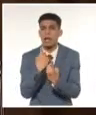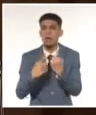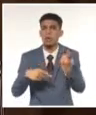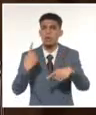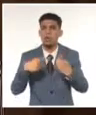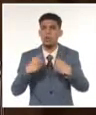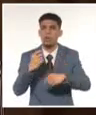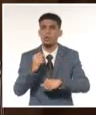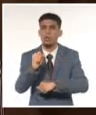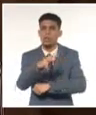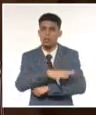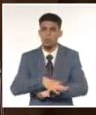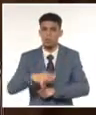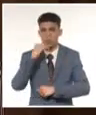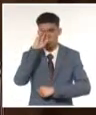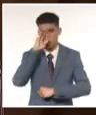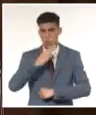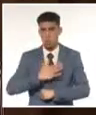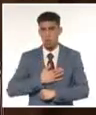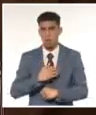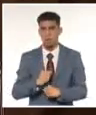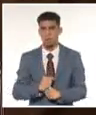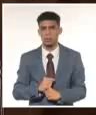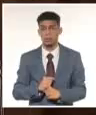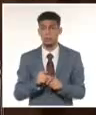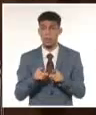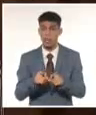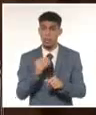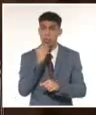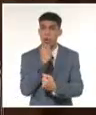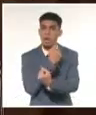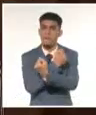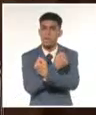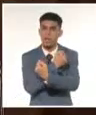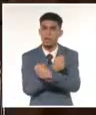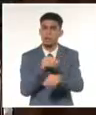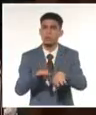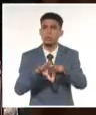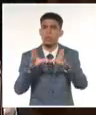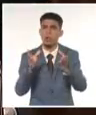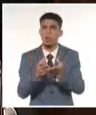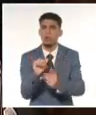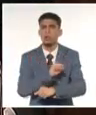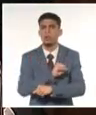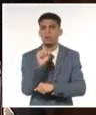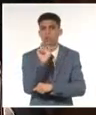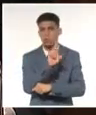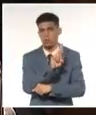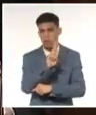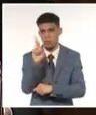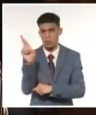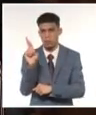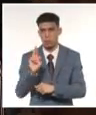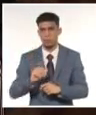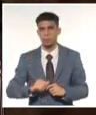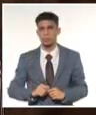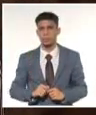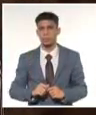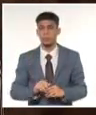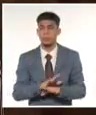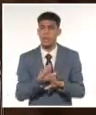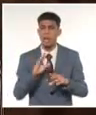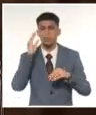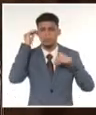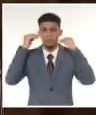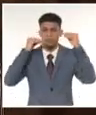sociedad cubana actual que a la larga ponen en riesgo todo lo conquistado hasta hoy. Hemos analizado en este